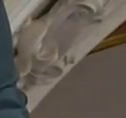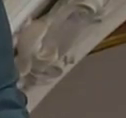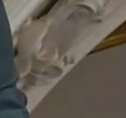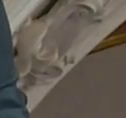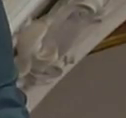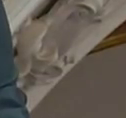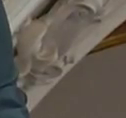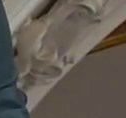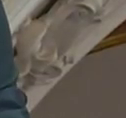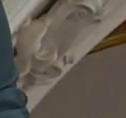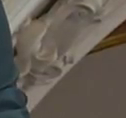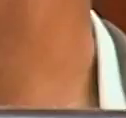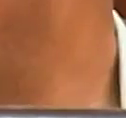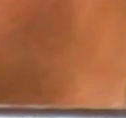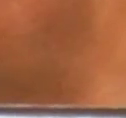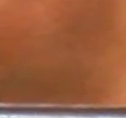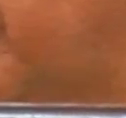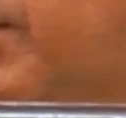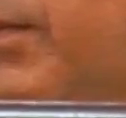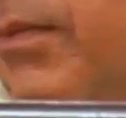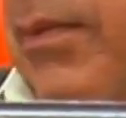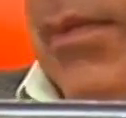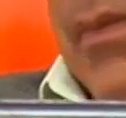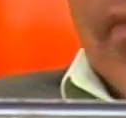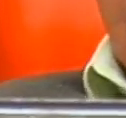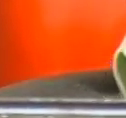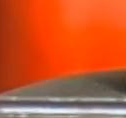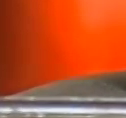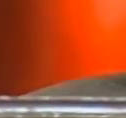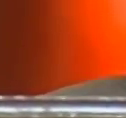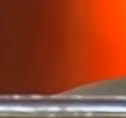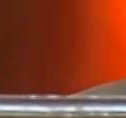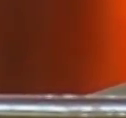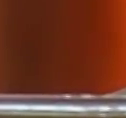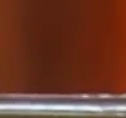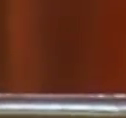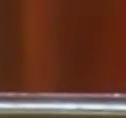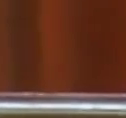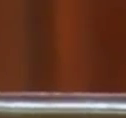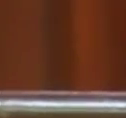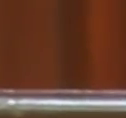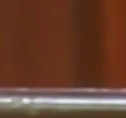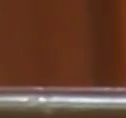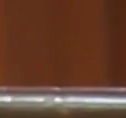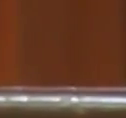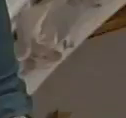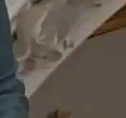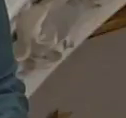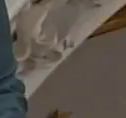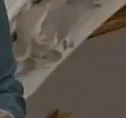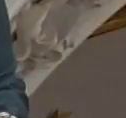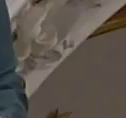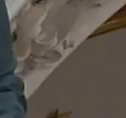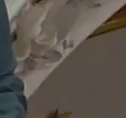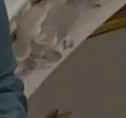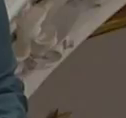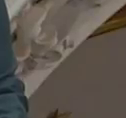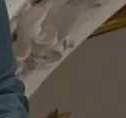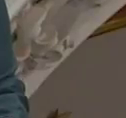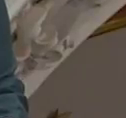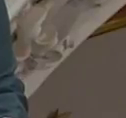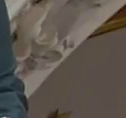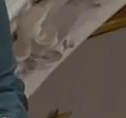También podemos informarle que a tempranas horas se realizó un consejo de ministros donde se anunció